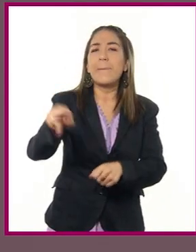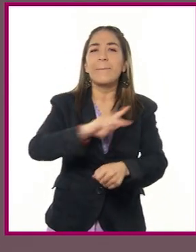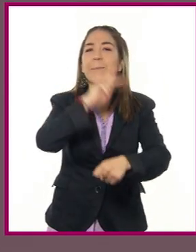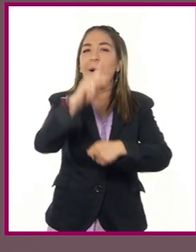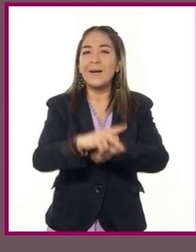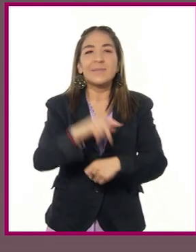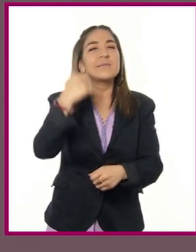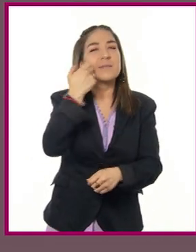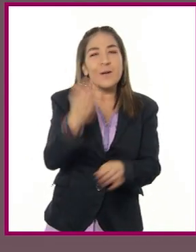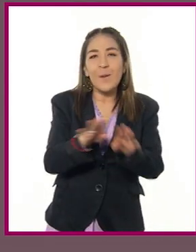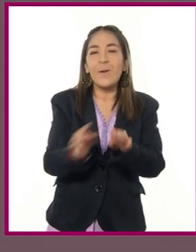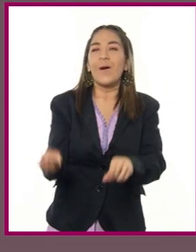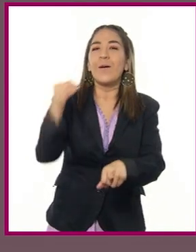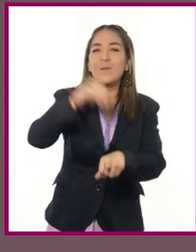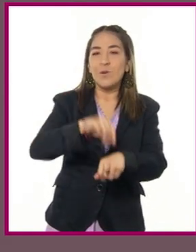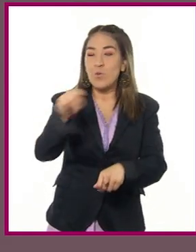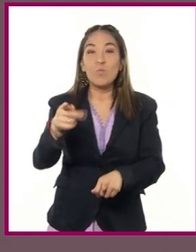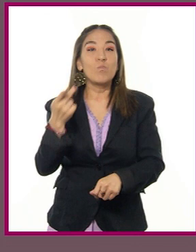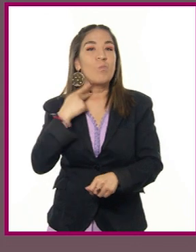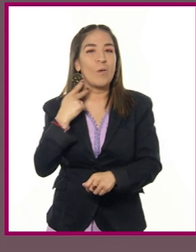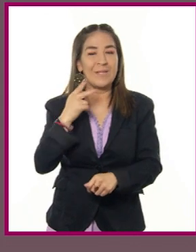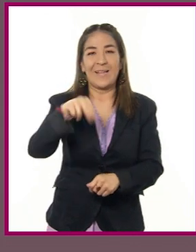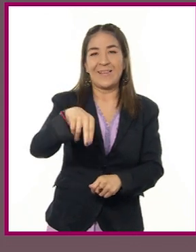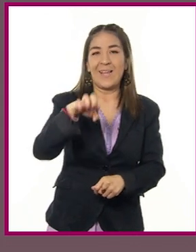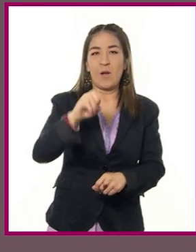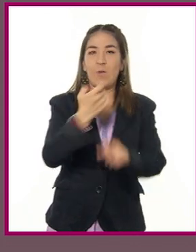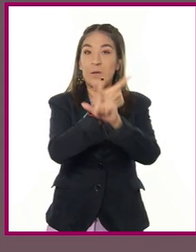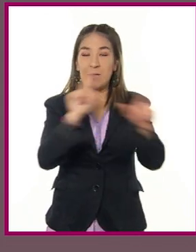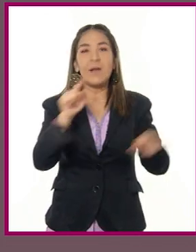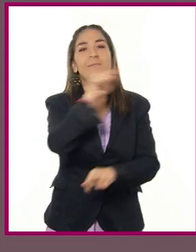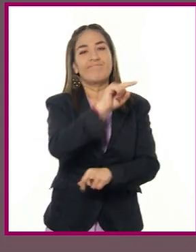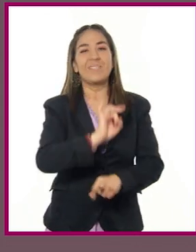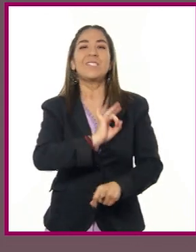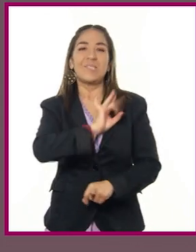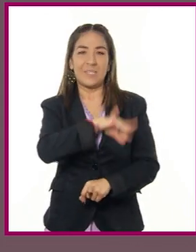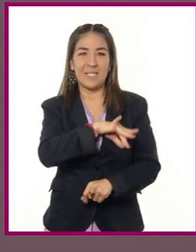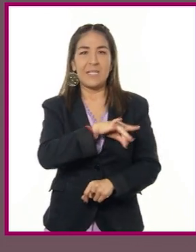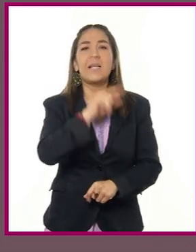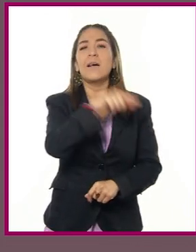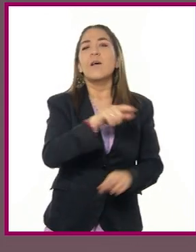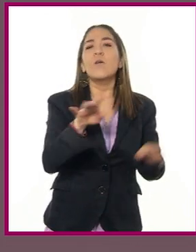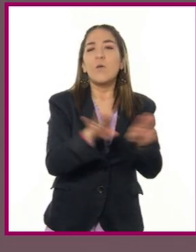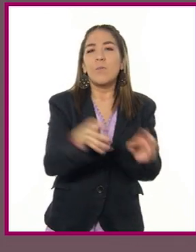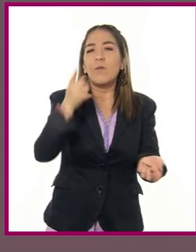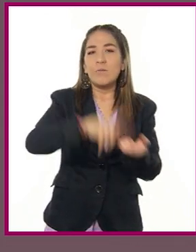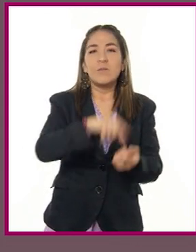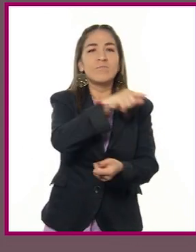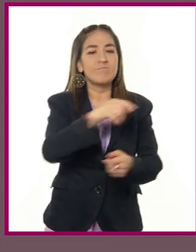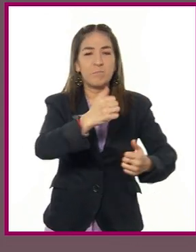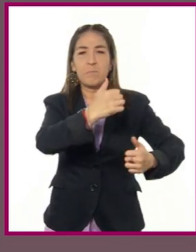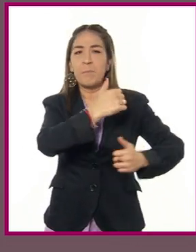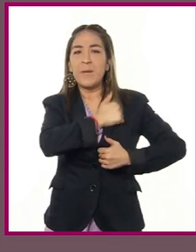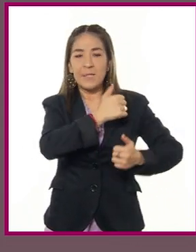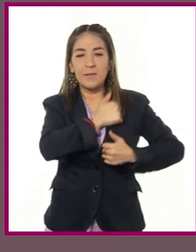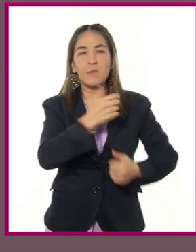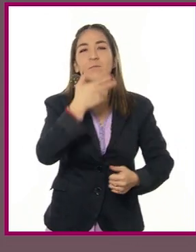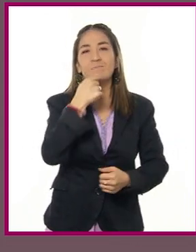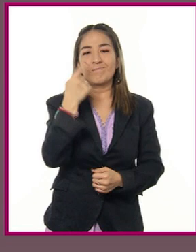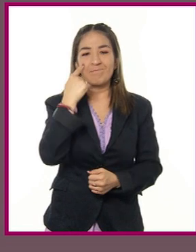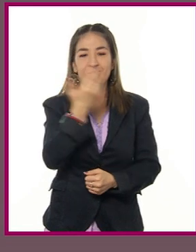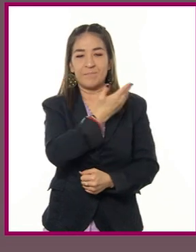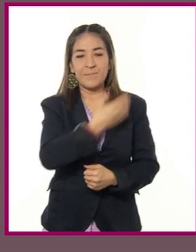comenzaron a implementar las políticas neoliberales fue Chile, tras la instauración de la dictadura militar de Augusto